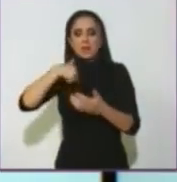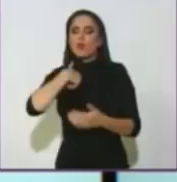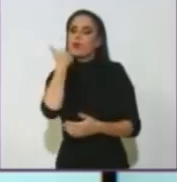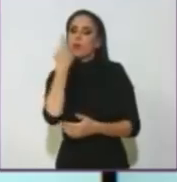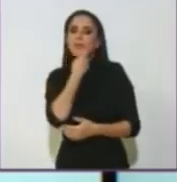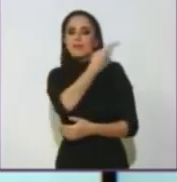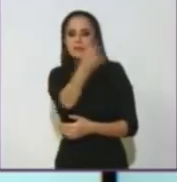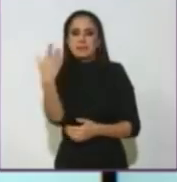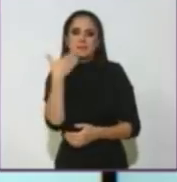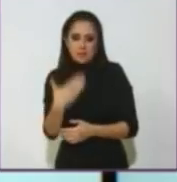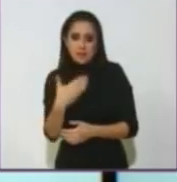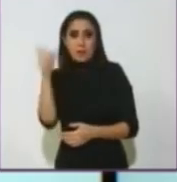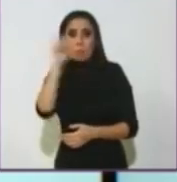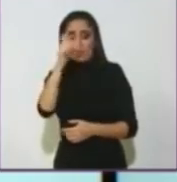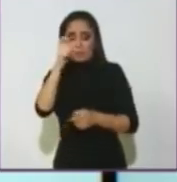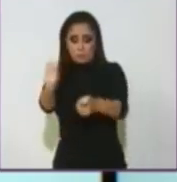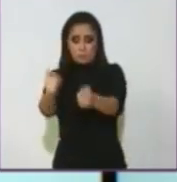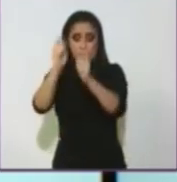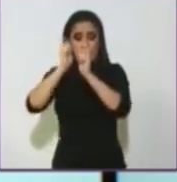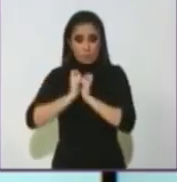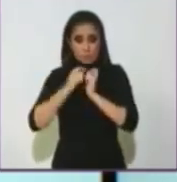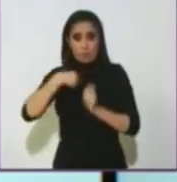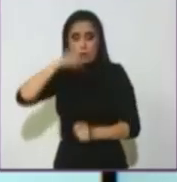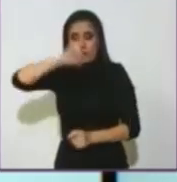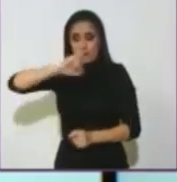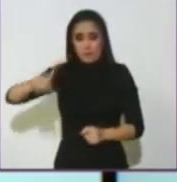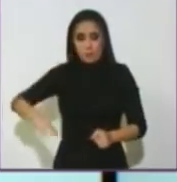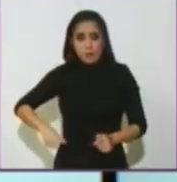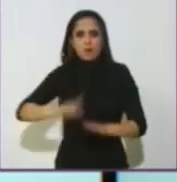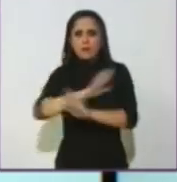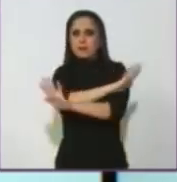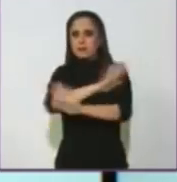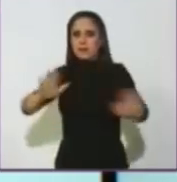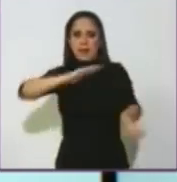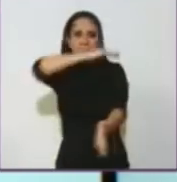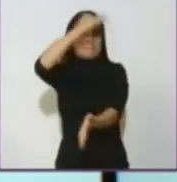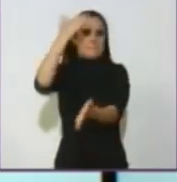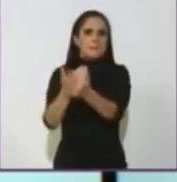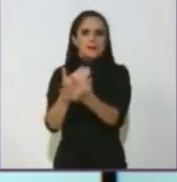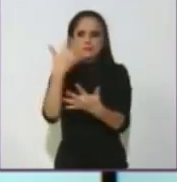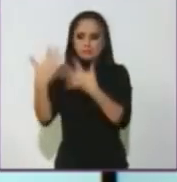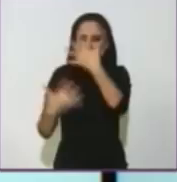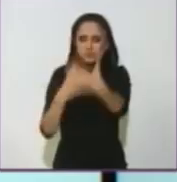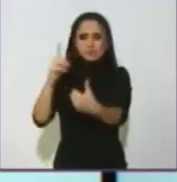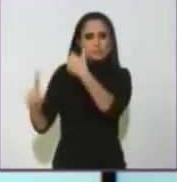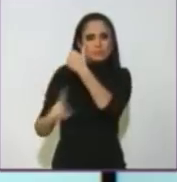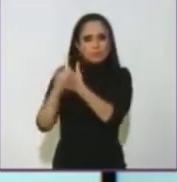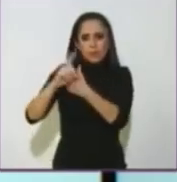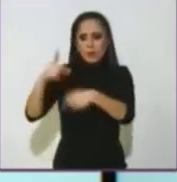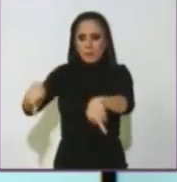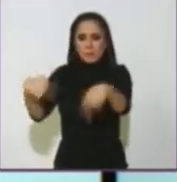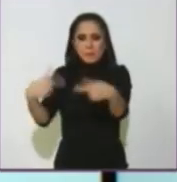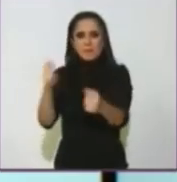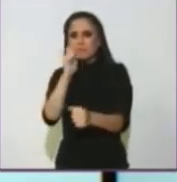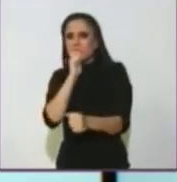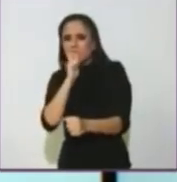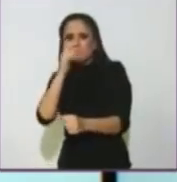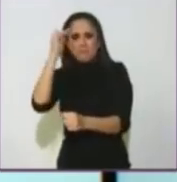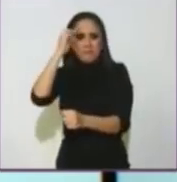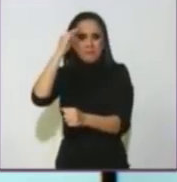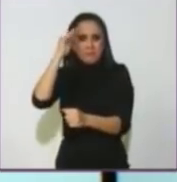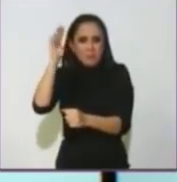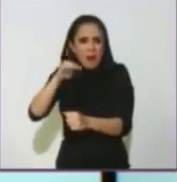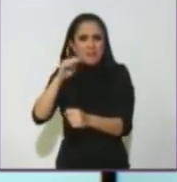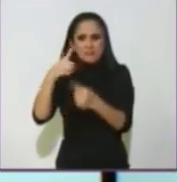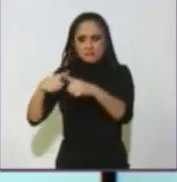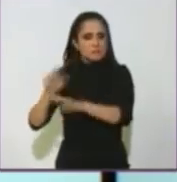cuando yo llegué al gobierno se va a acabar la violencia del narcotráfico voy a publicar un decreto